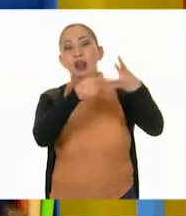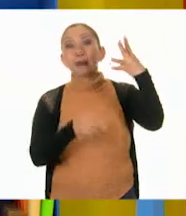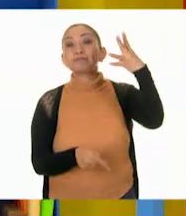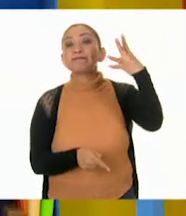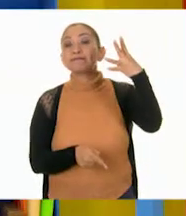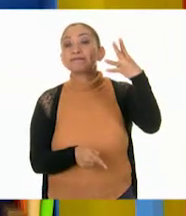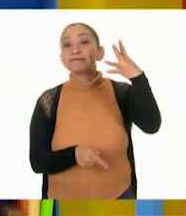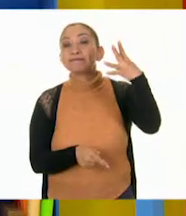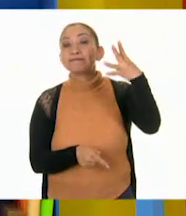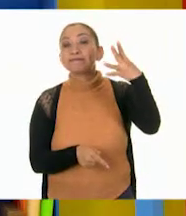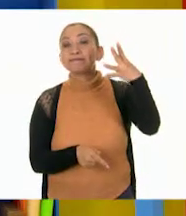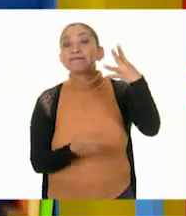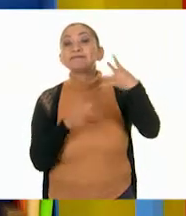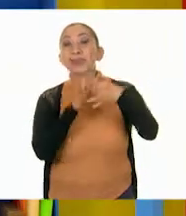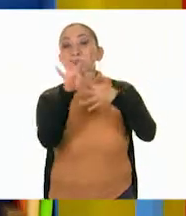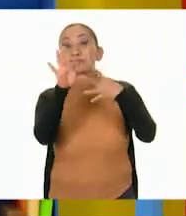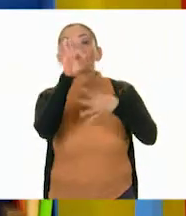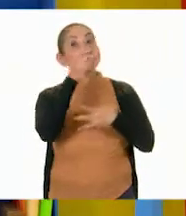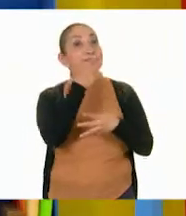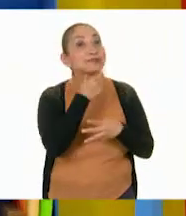pues, ¿qué dicen?